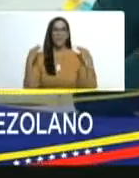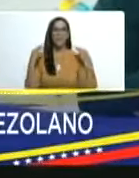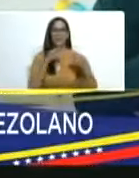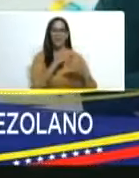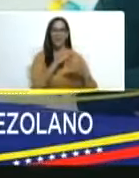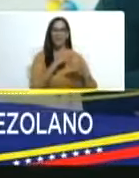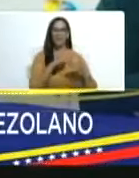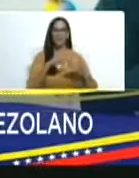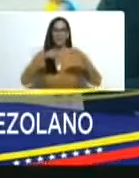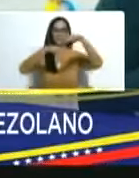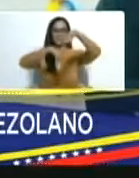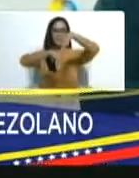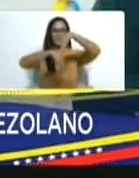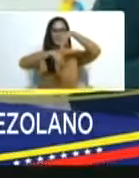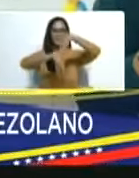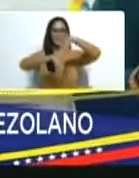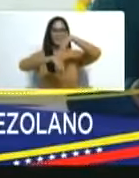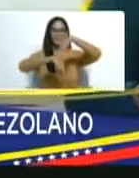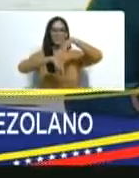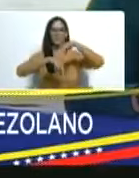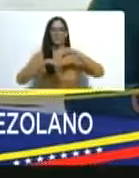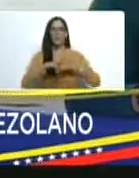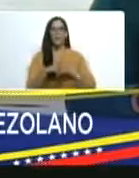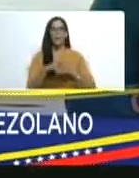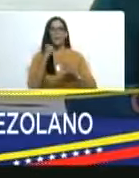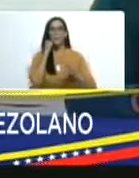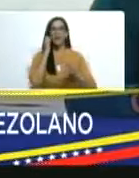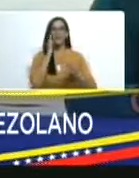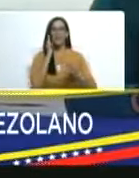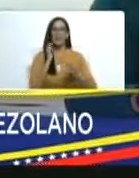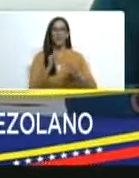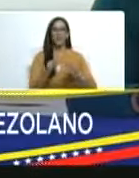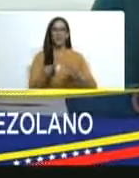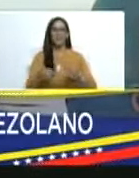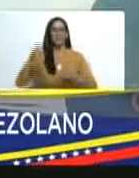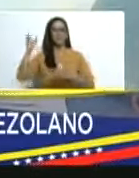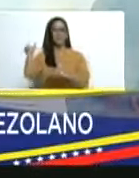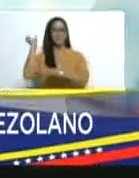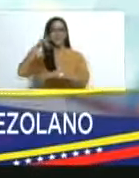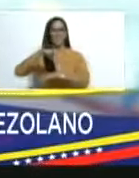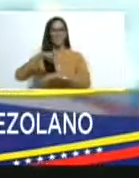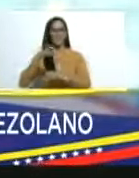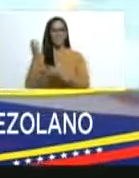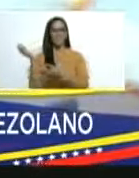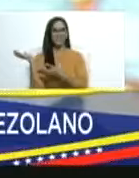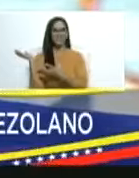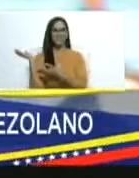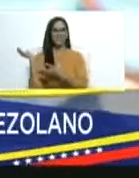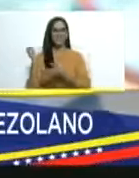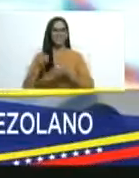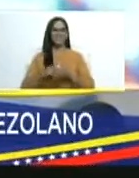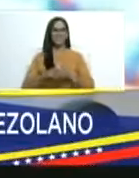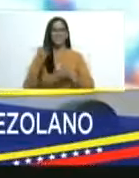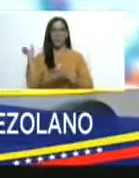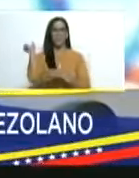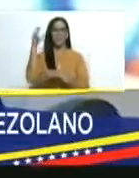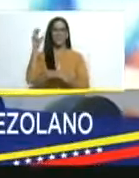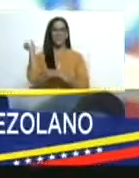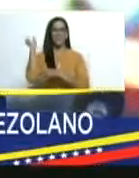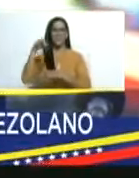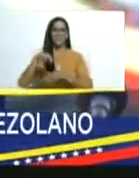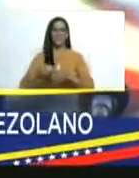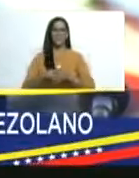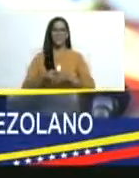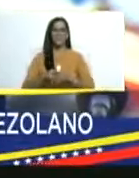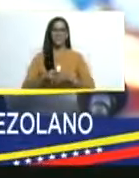Remigio Ceballos Hichazo. Padrino, saque el brazo y piche. Piche, piche.